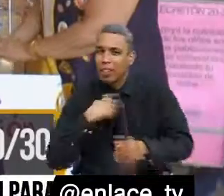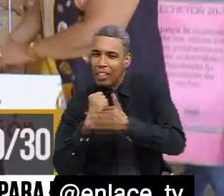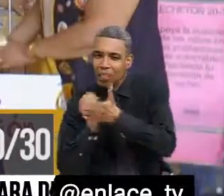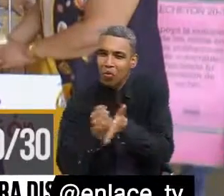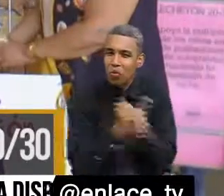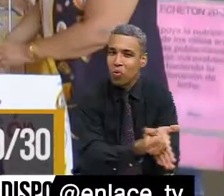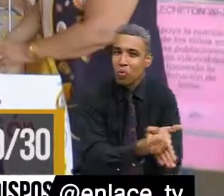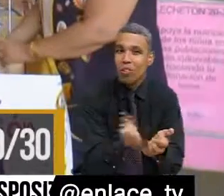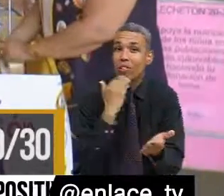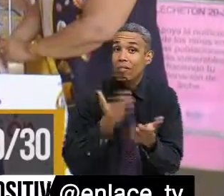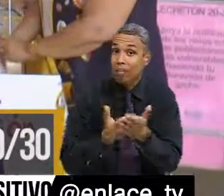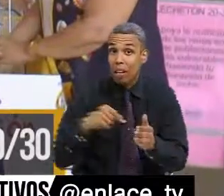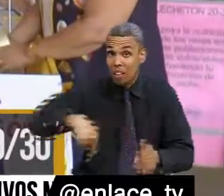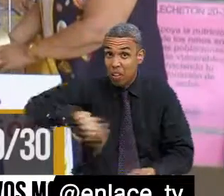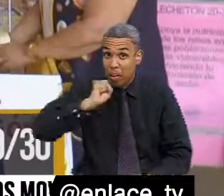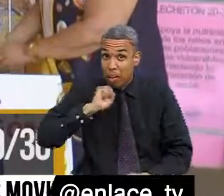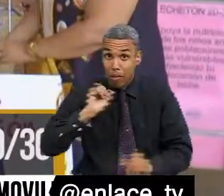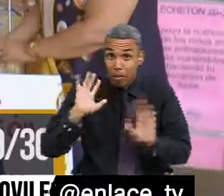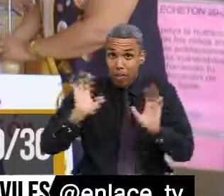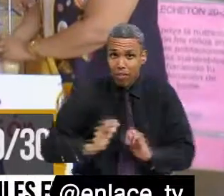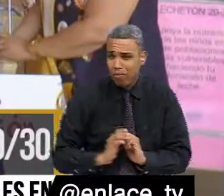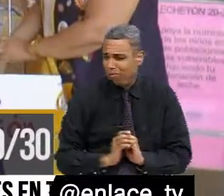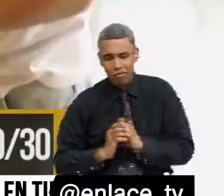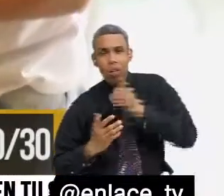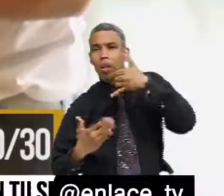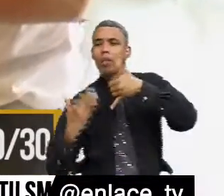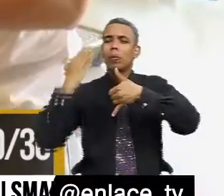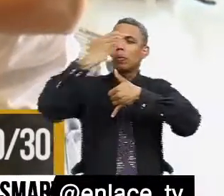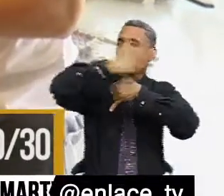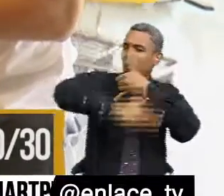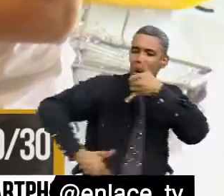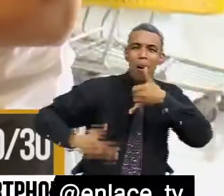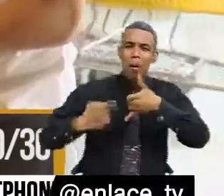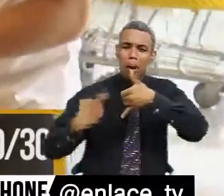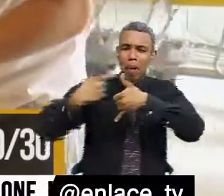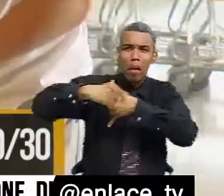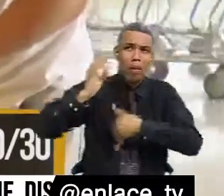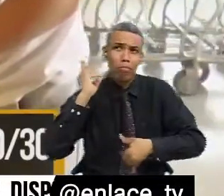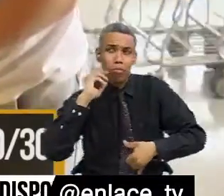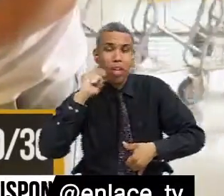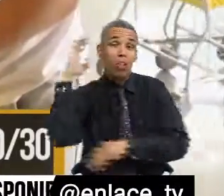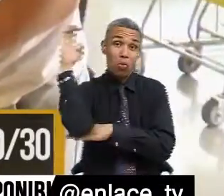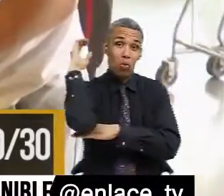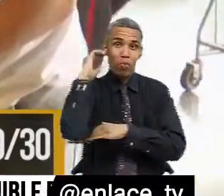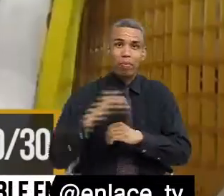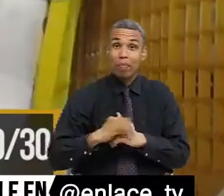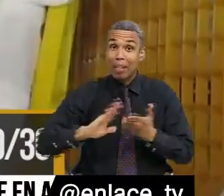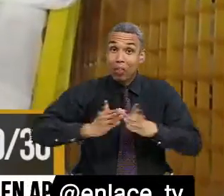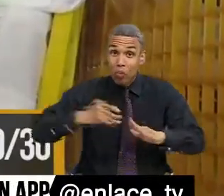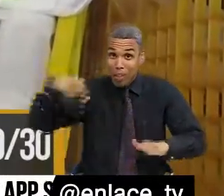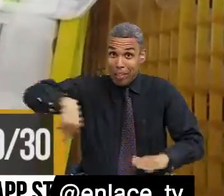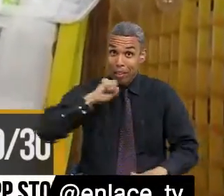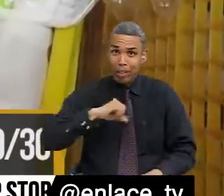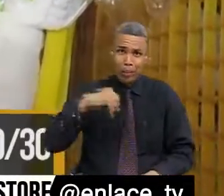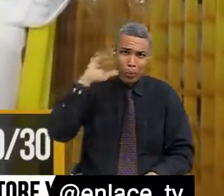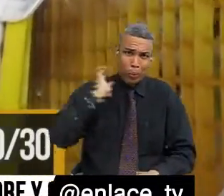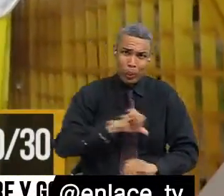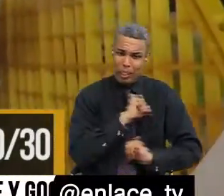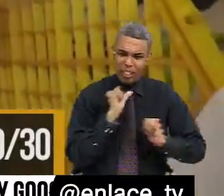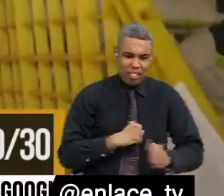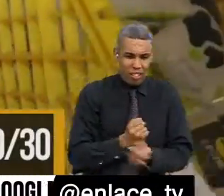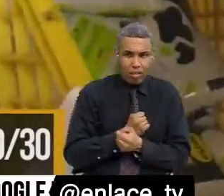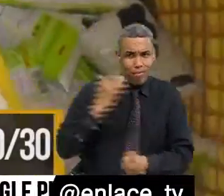Barranca Bermeja y en Colombia, porque es una campaña que se hace a nivel nacional. Los barranqueños, como siempre, se mostraron receptivos a esta iniciativa del club, que